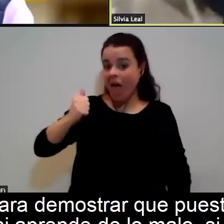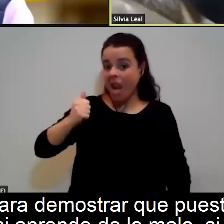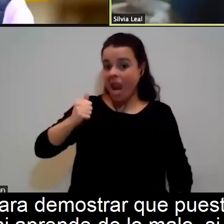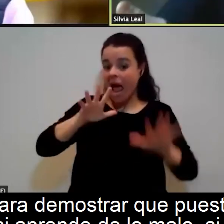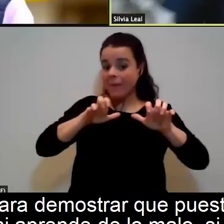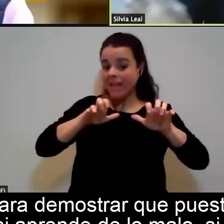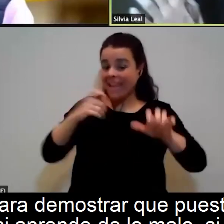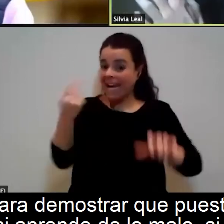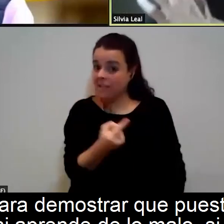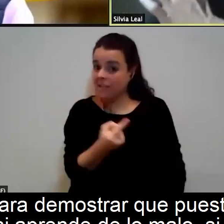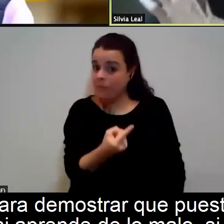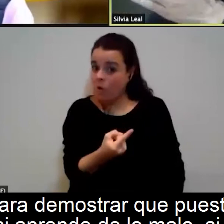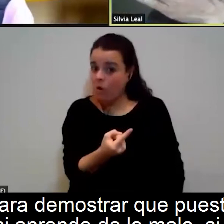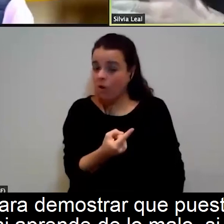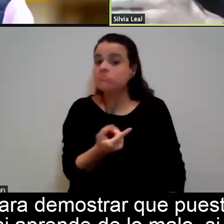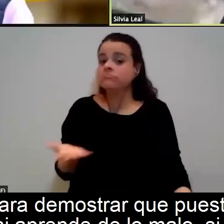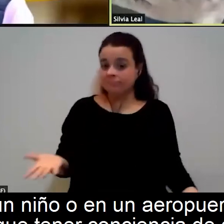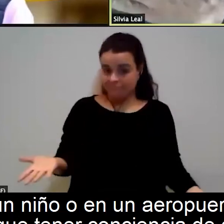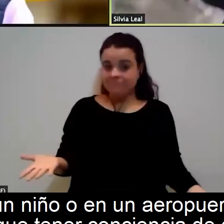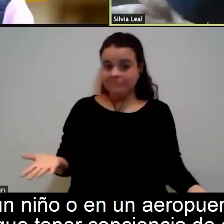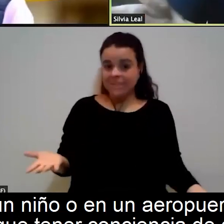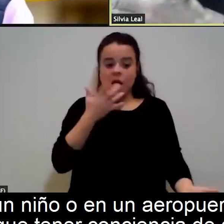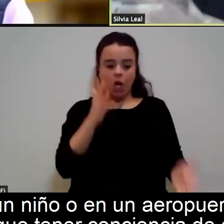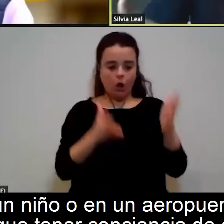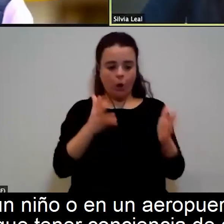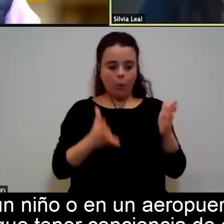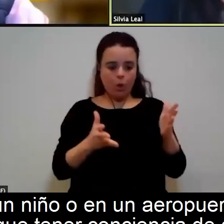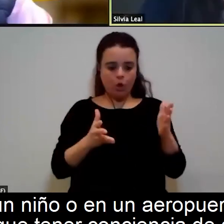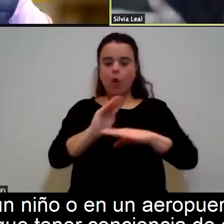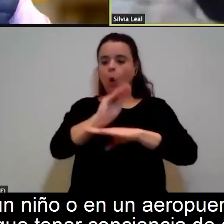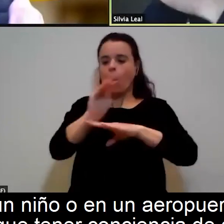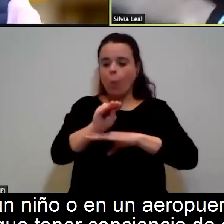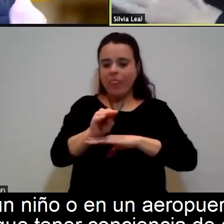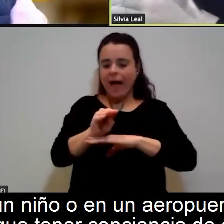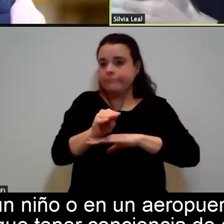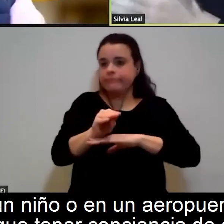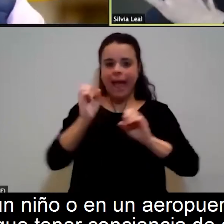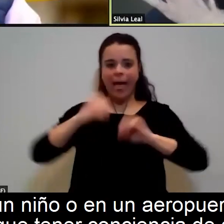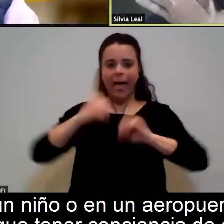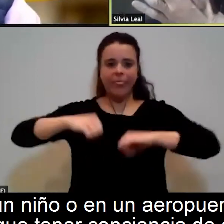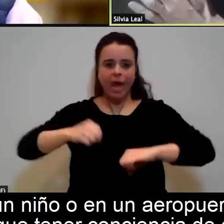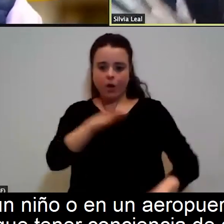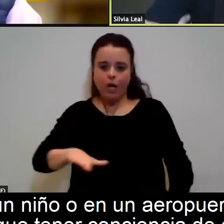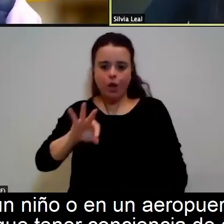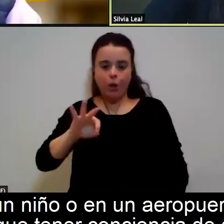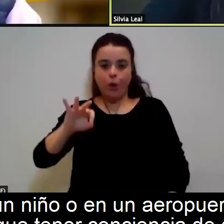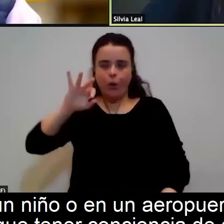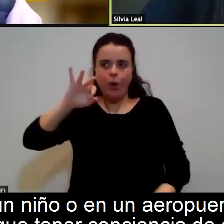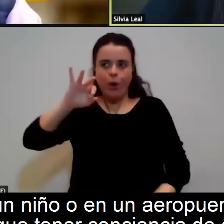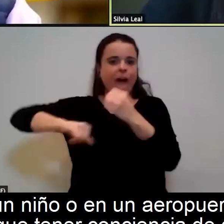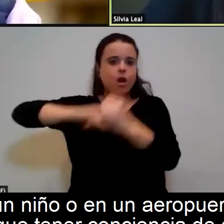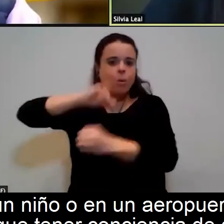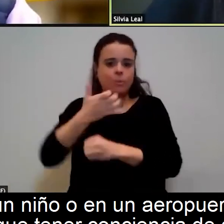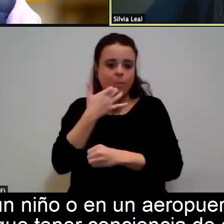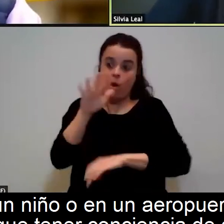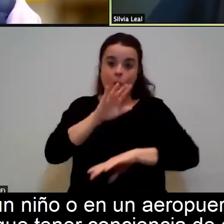de lo malo, claro, si tú tienes ese mismo robot cuidando a un anciano, un niño o en un aeropuerto, pues tienes un problema. Entonces, hay